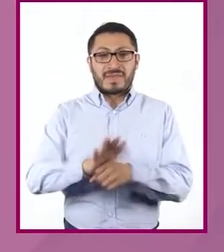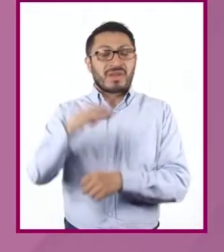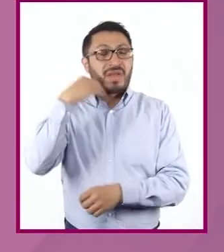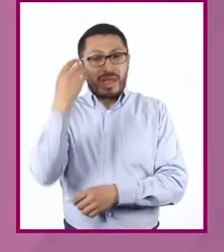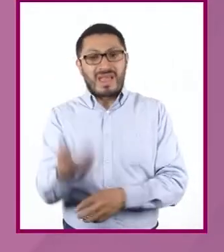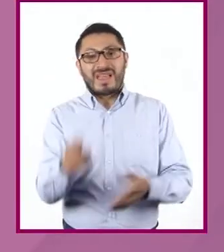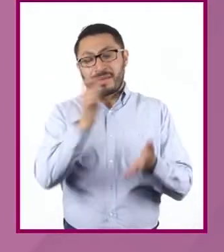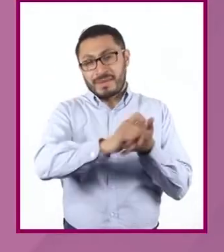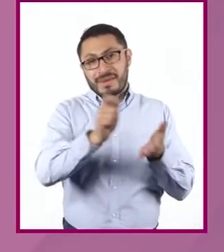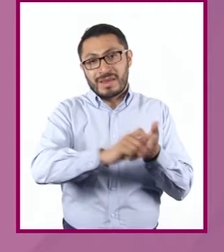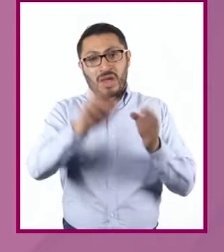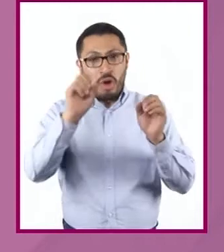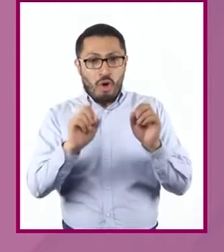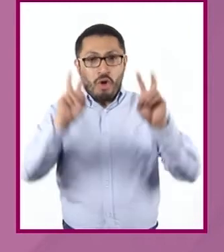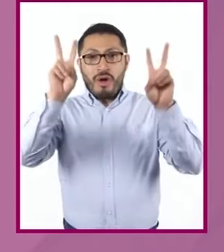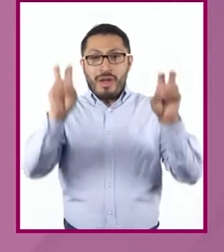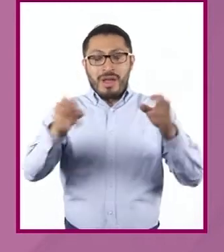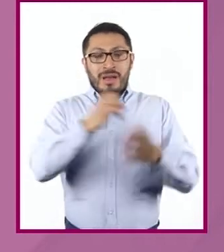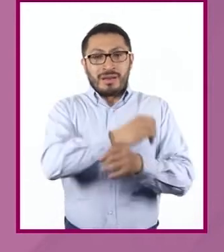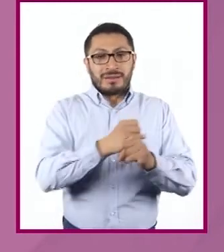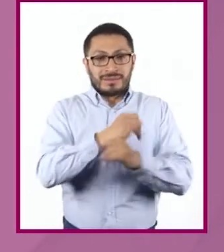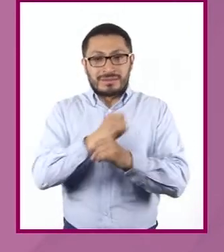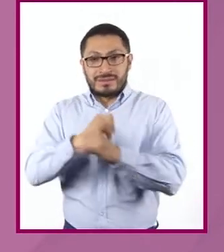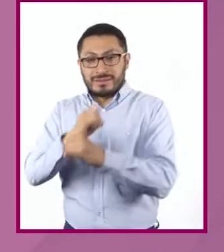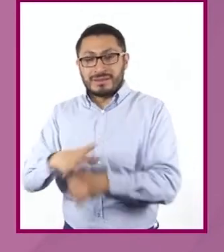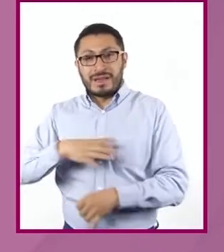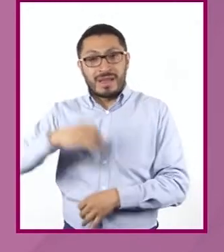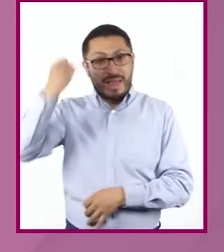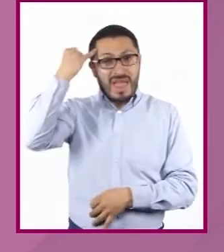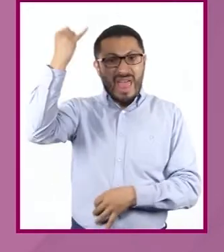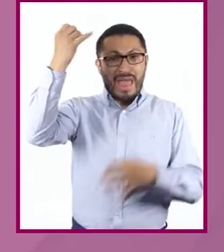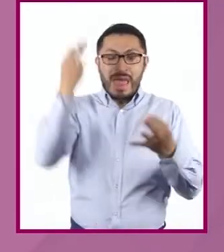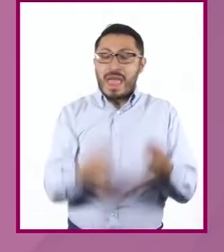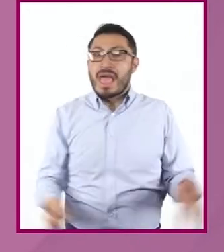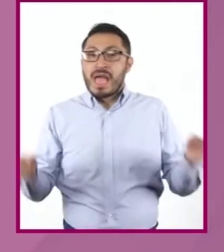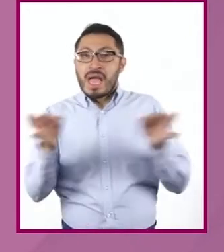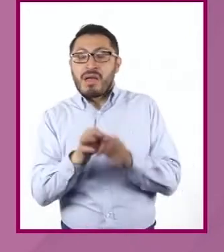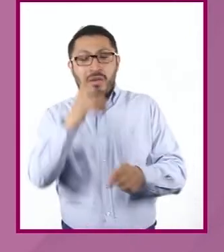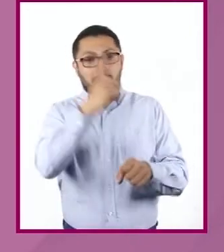texto o tema de investigación se compone de ideas principales o